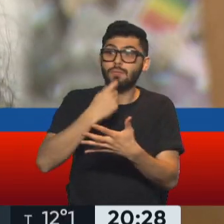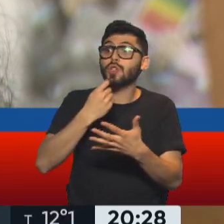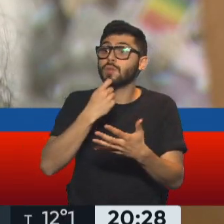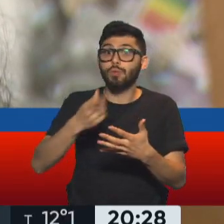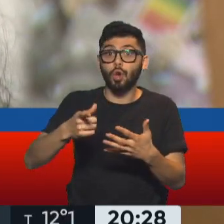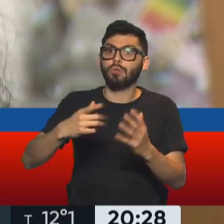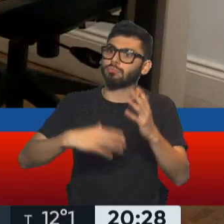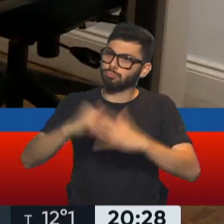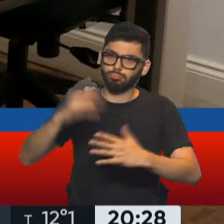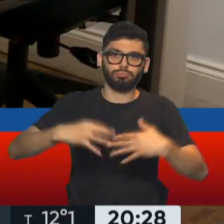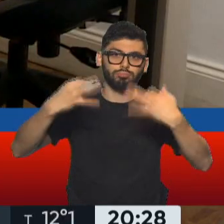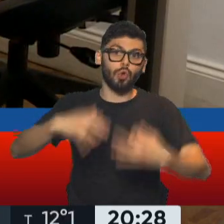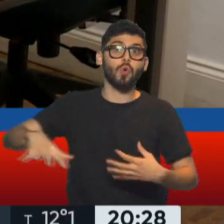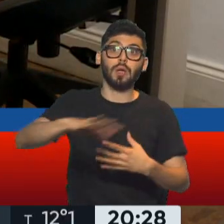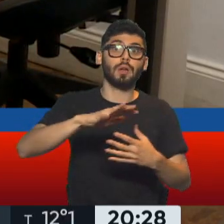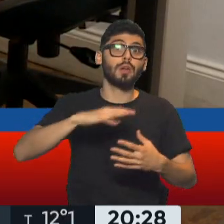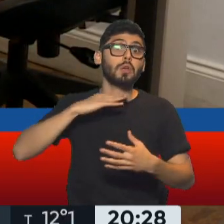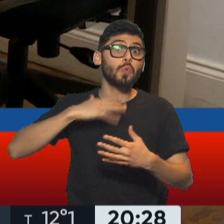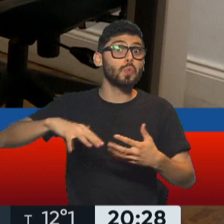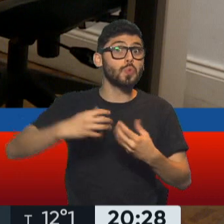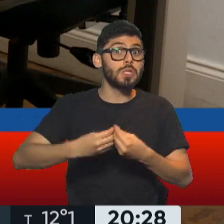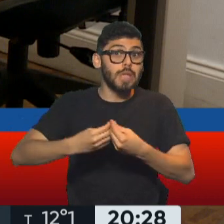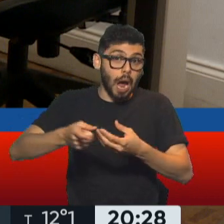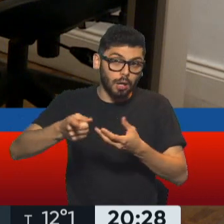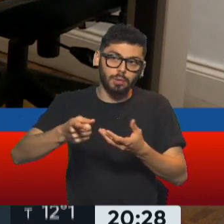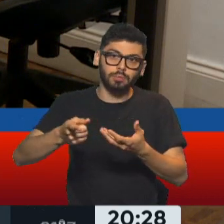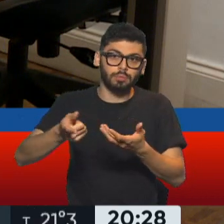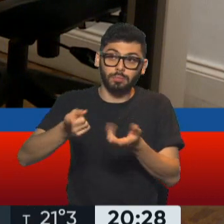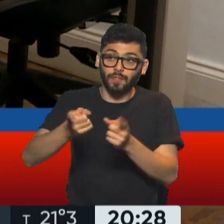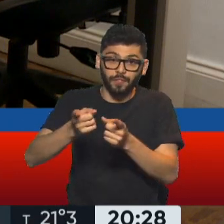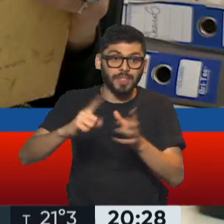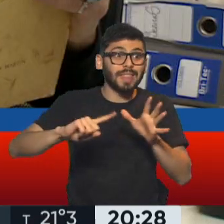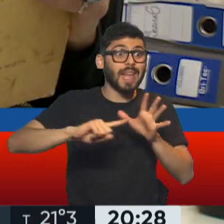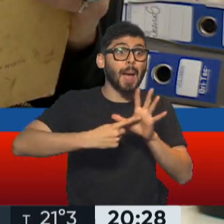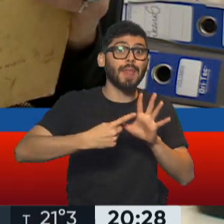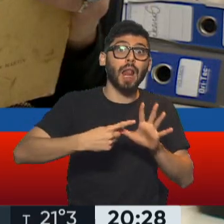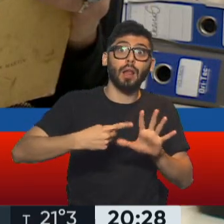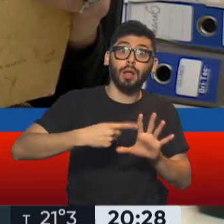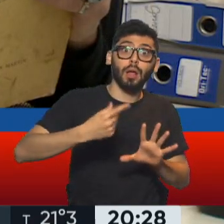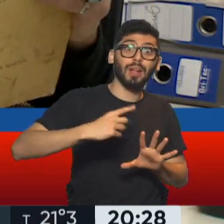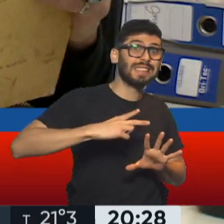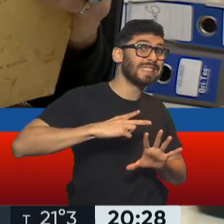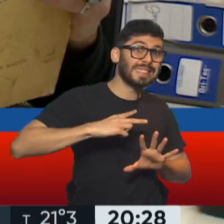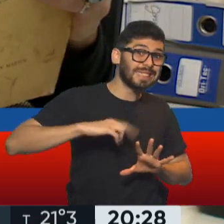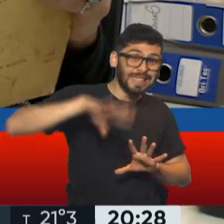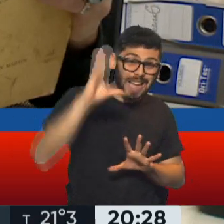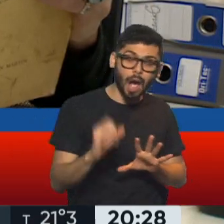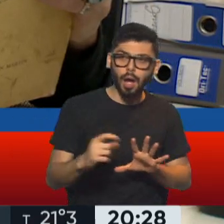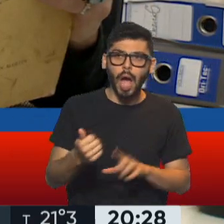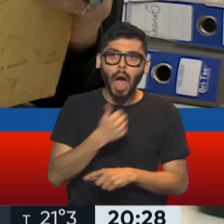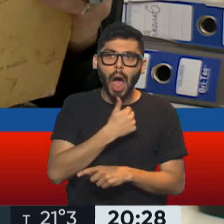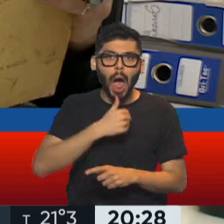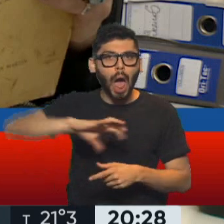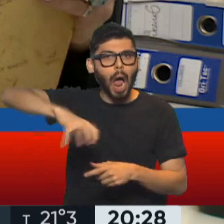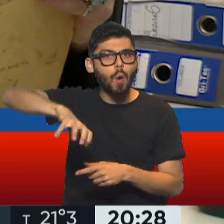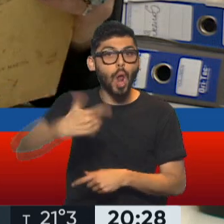urbanización plena de los barrios populares que todavía, estando en la ciudad más rica, no tienen agua potable, entre otras cosas